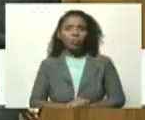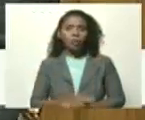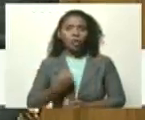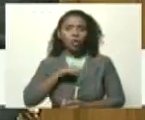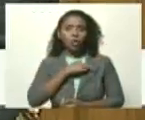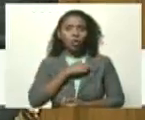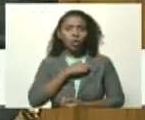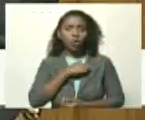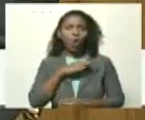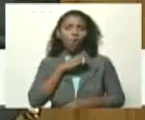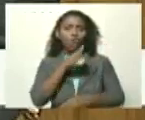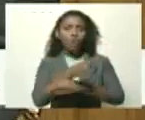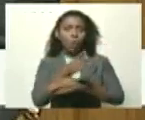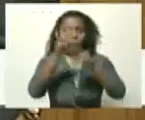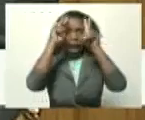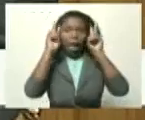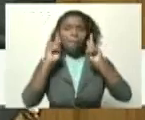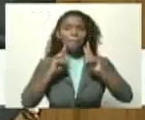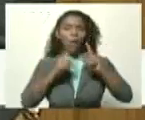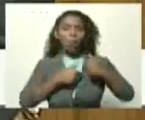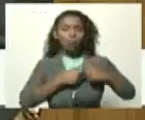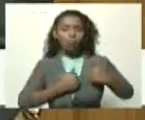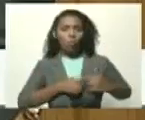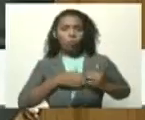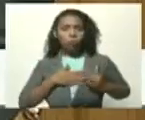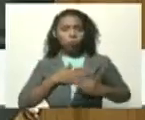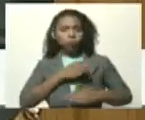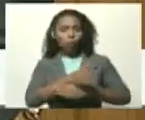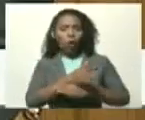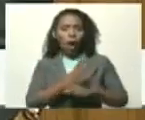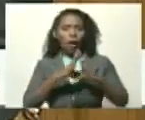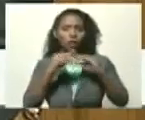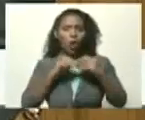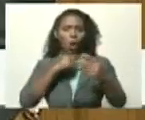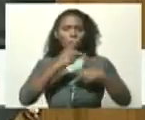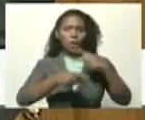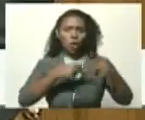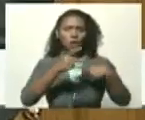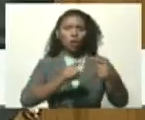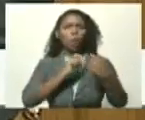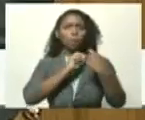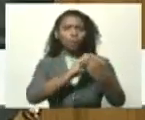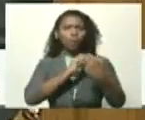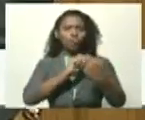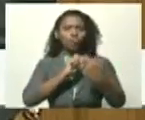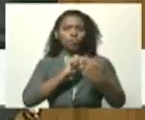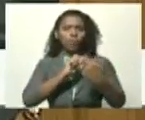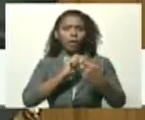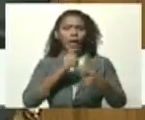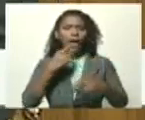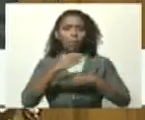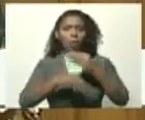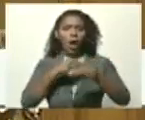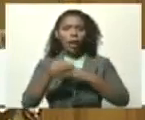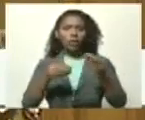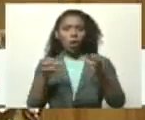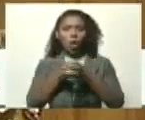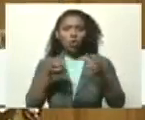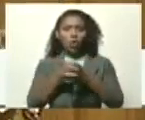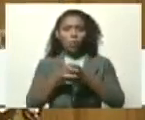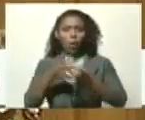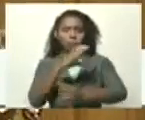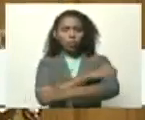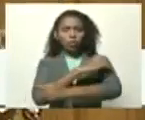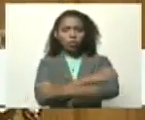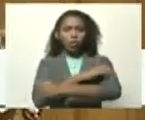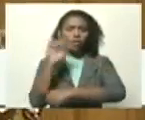Nosotros fuimos a ese diálogo limpios de corazón, como hemos ido a todos los procesos de diálogo que hemos conformado con los sectores de la